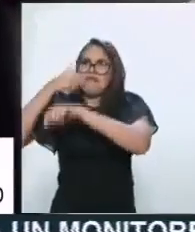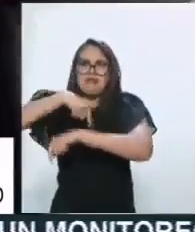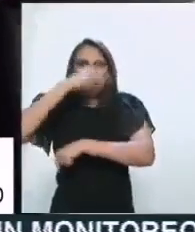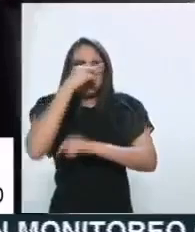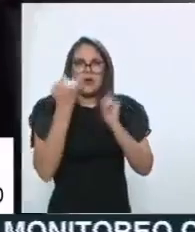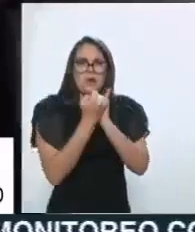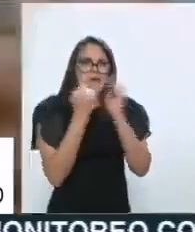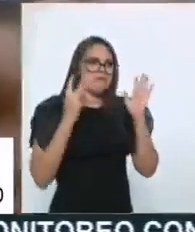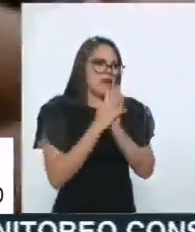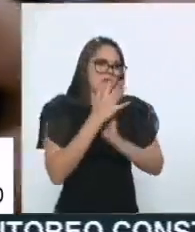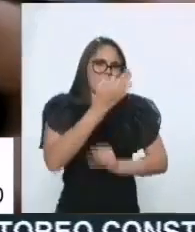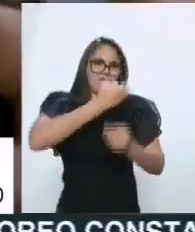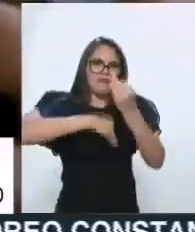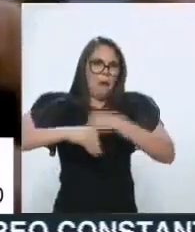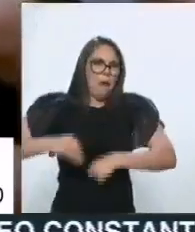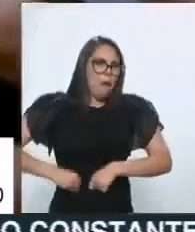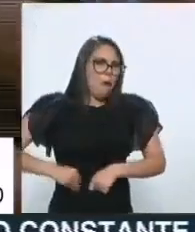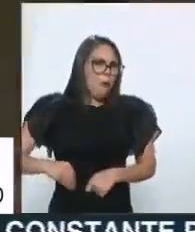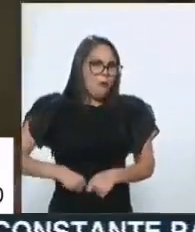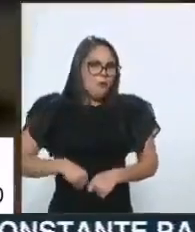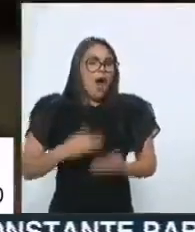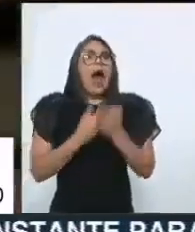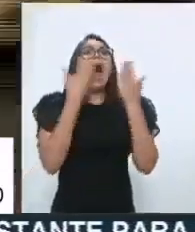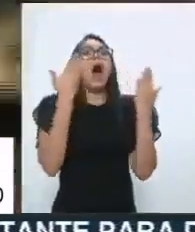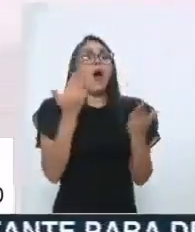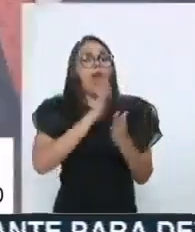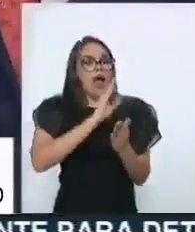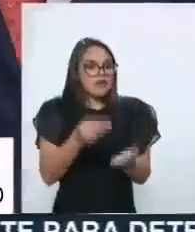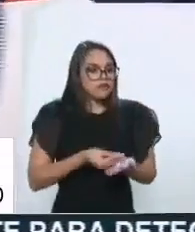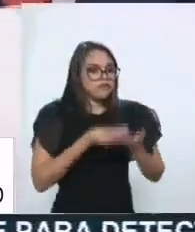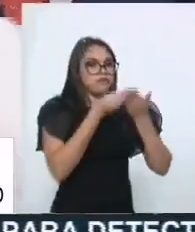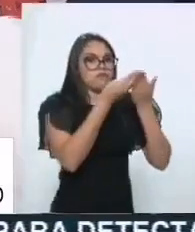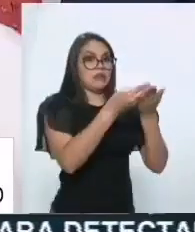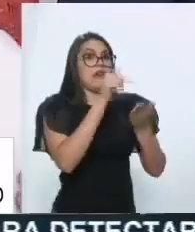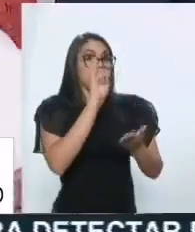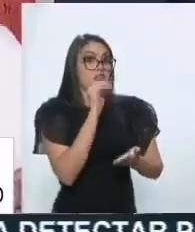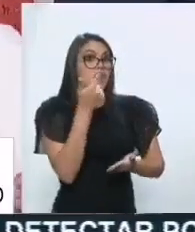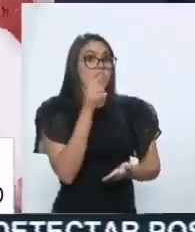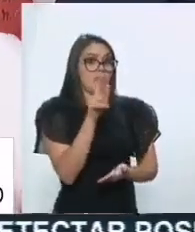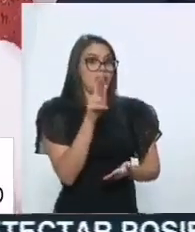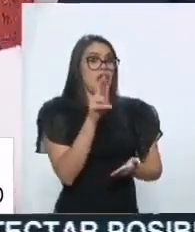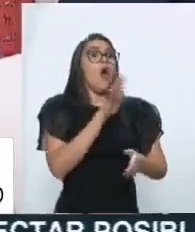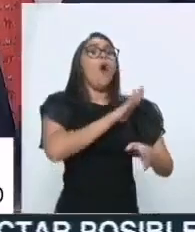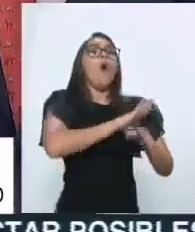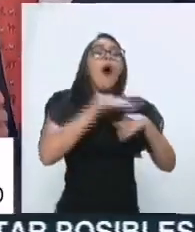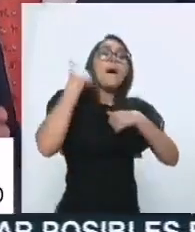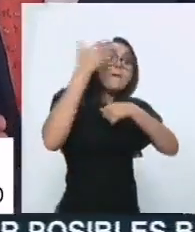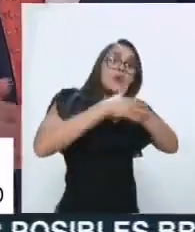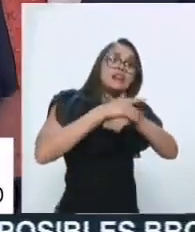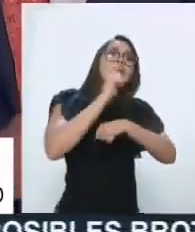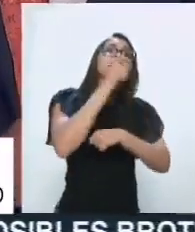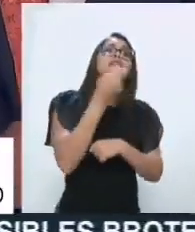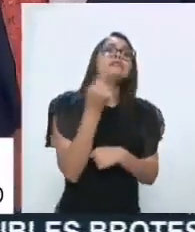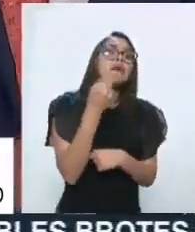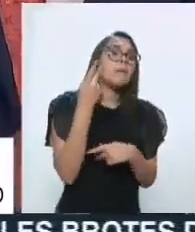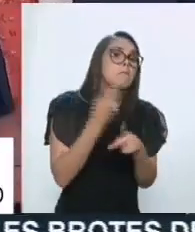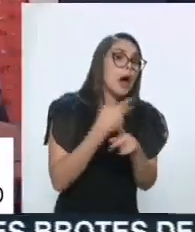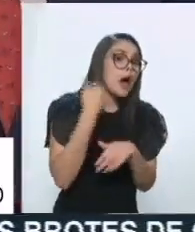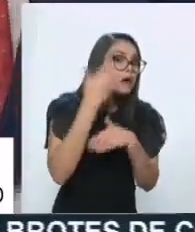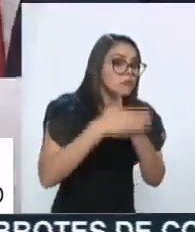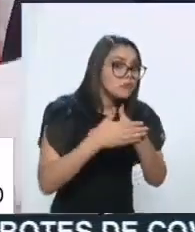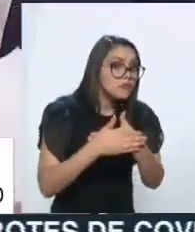de la República. ¿Qué seguimiento debe de tener ahora? Y aquí la gran pregunta que nos hacemos todos, ¿irán a llevar